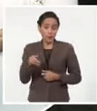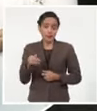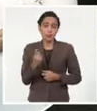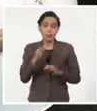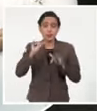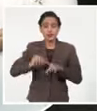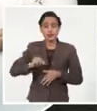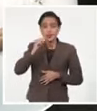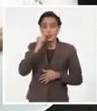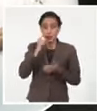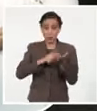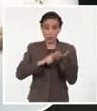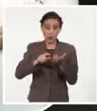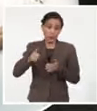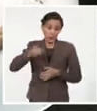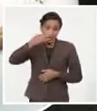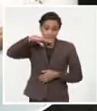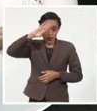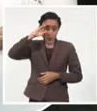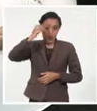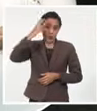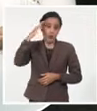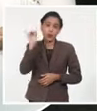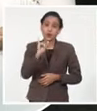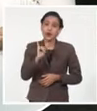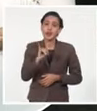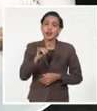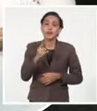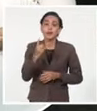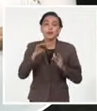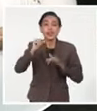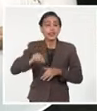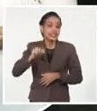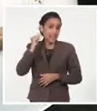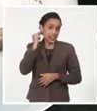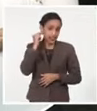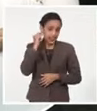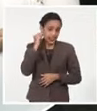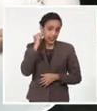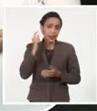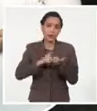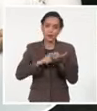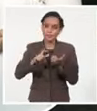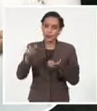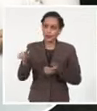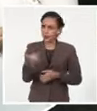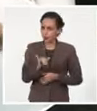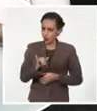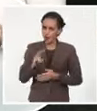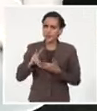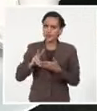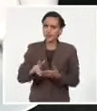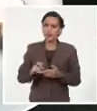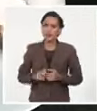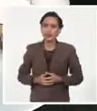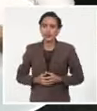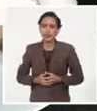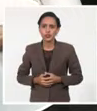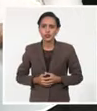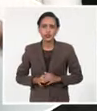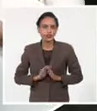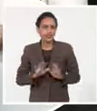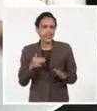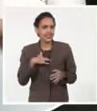secretario del Comité Central, Miguel Díaz-Canel Bermúdez, y bueno, nuestra primera secretaria del Comité Nacional, Ailín Álvarez García, recientemente. También, ya casi es